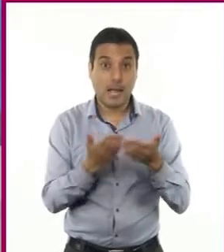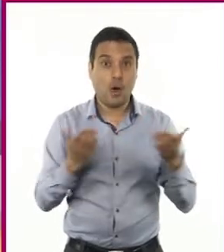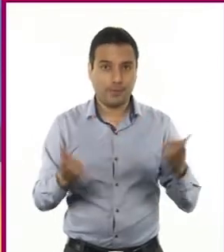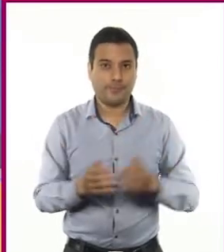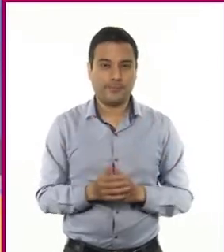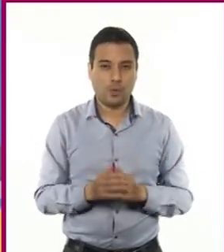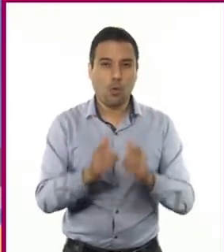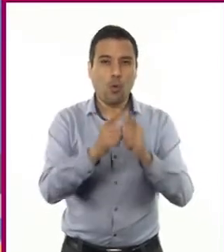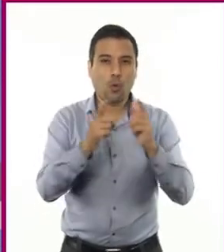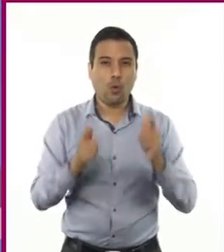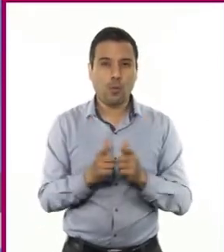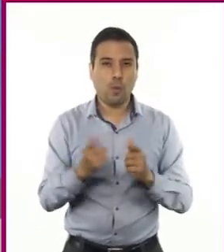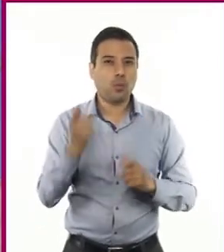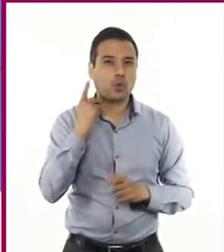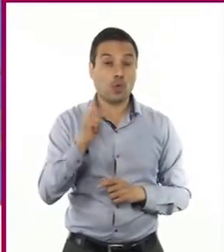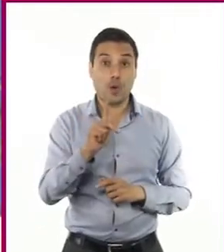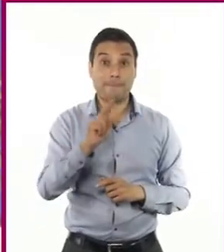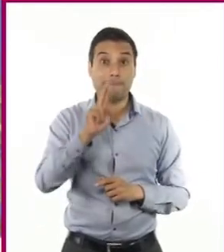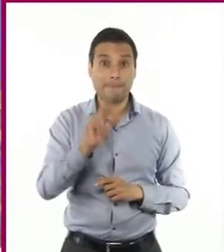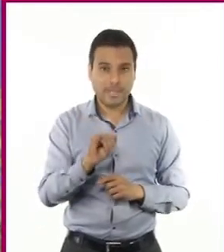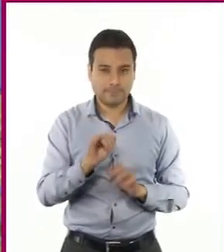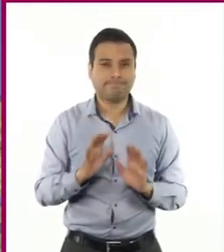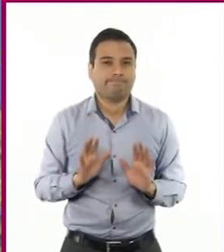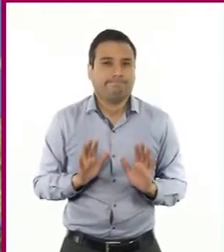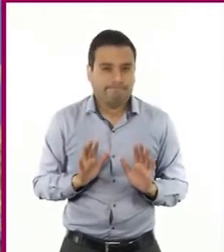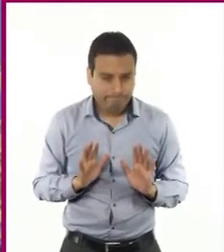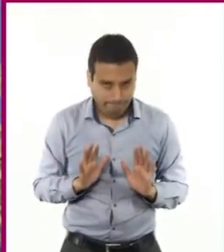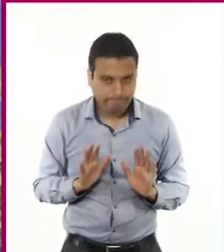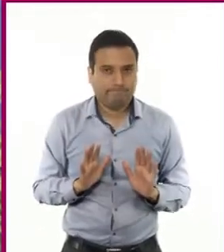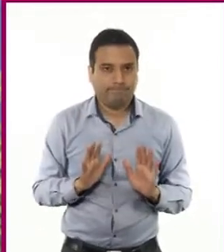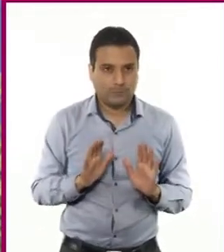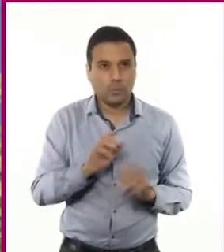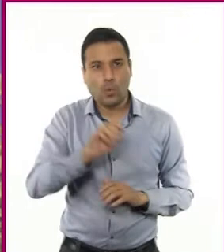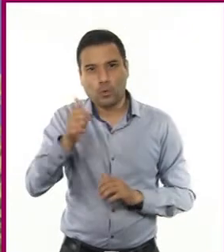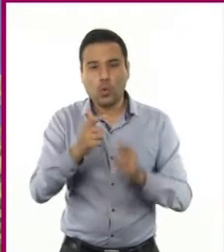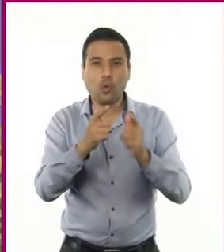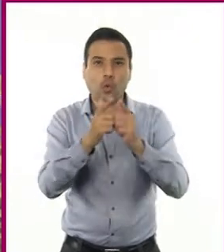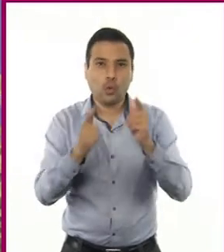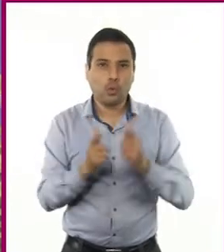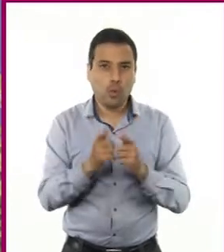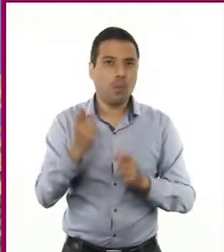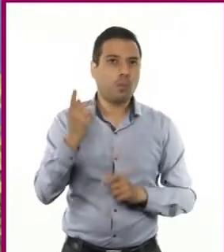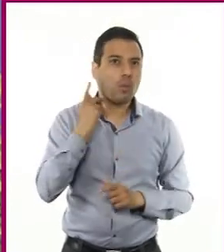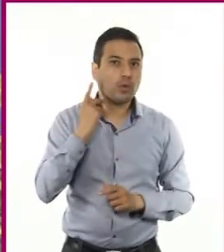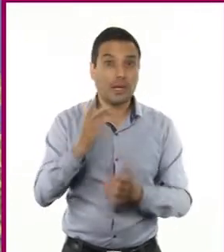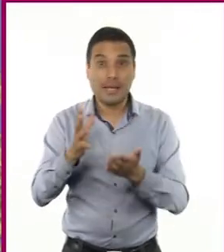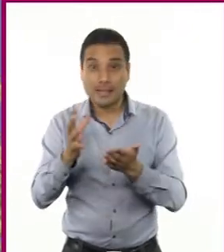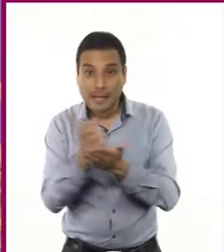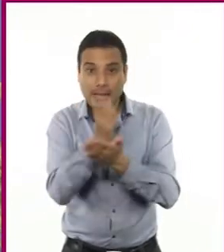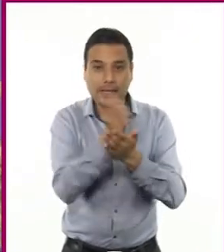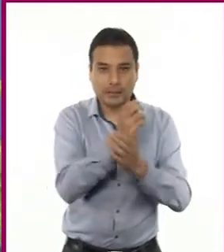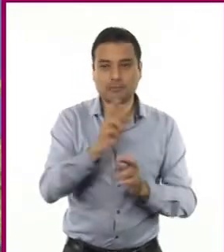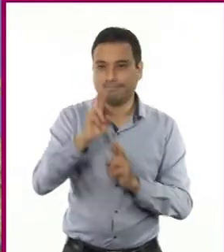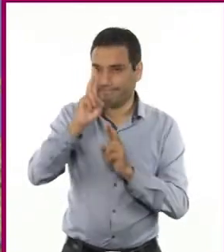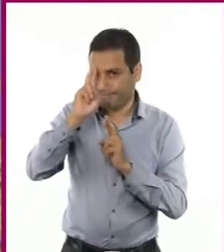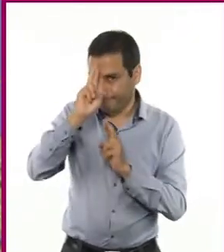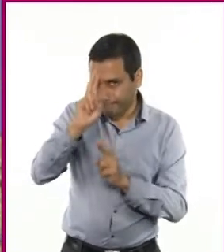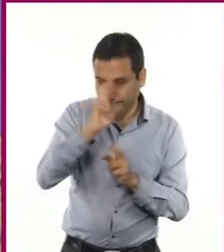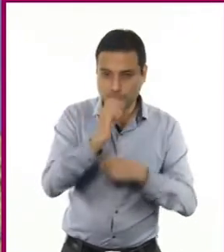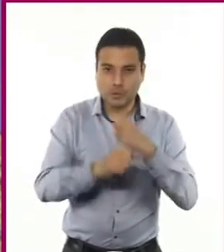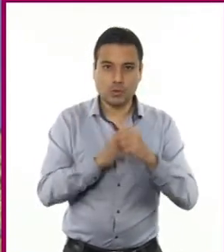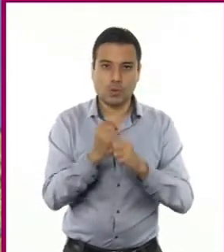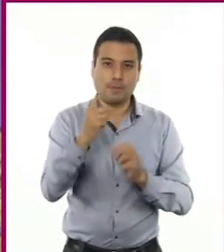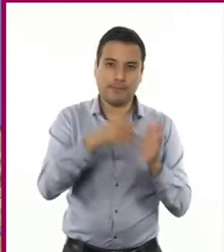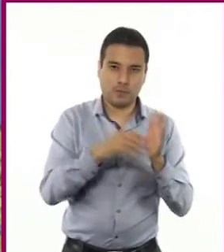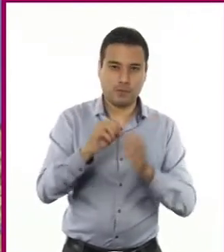Institucional, PRI, comenzara a reconocer los triunfos electorales de las diversas fuerzas políticas en los años 80 y 90. Fue hasta